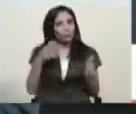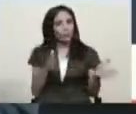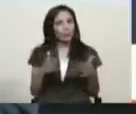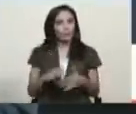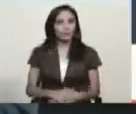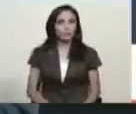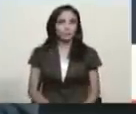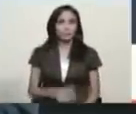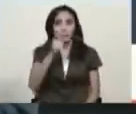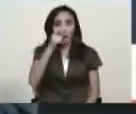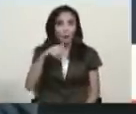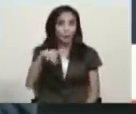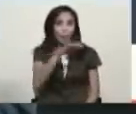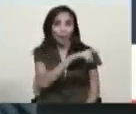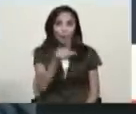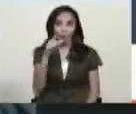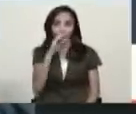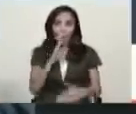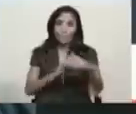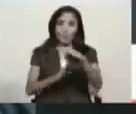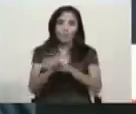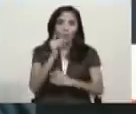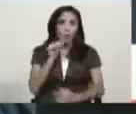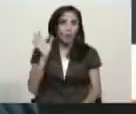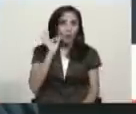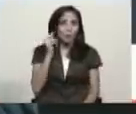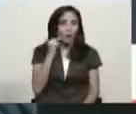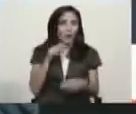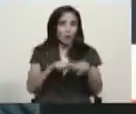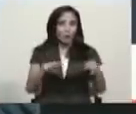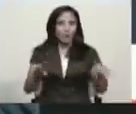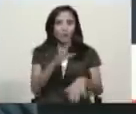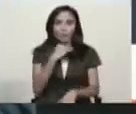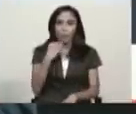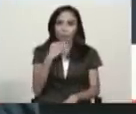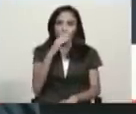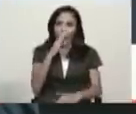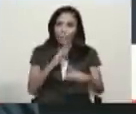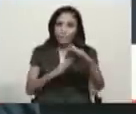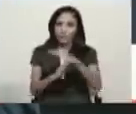del pueblo humilde, de la mujer humilde, del niño, de la niña, del joven.